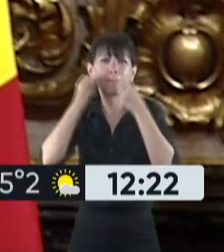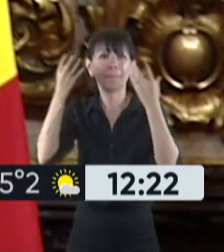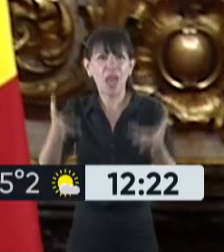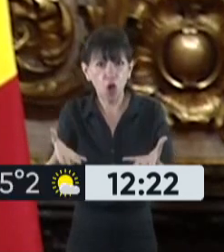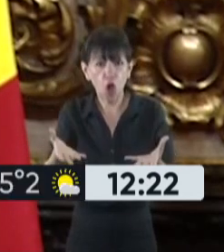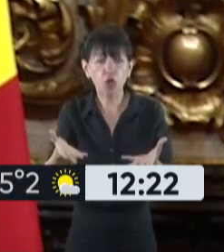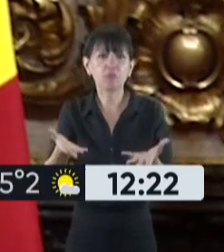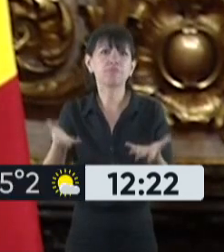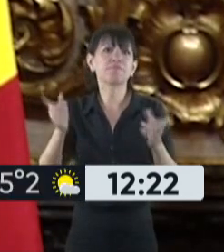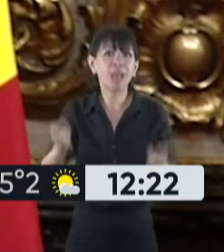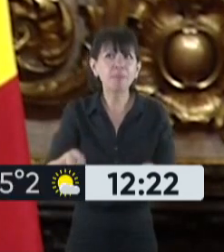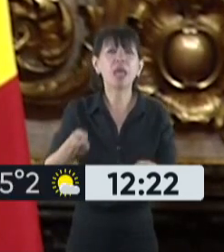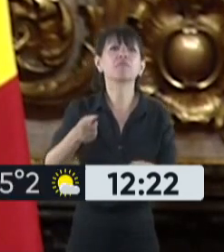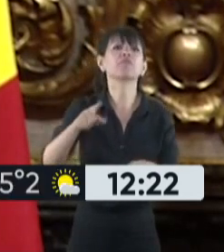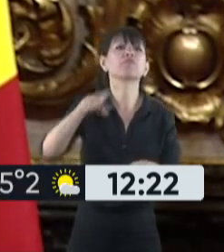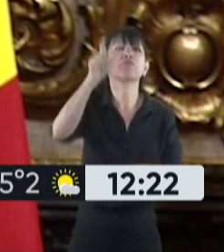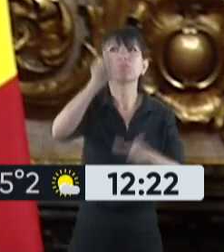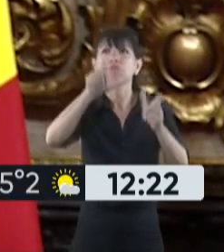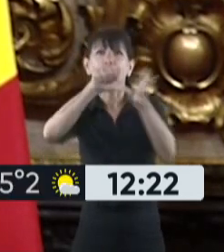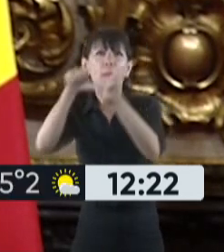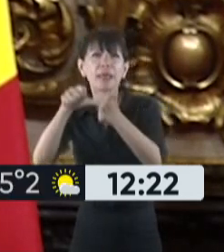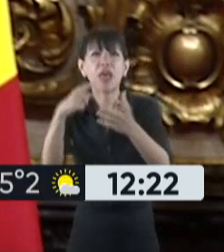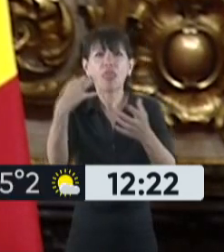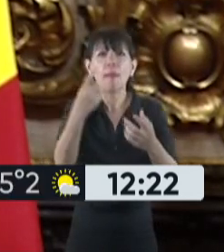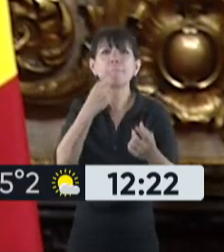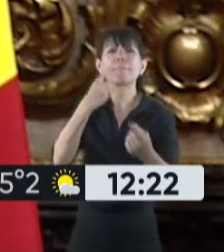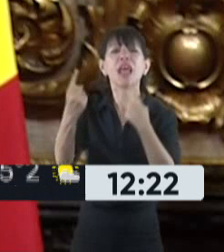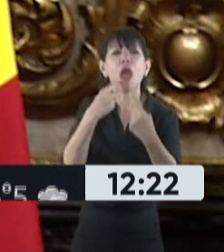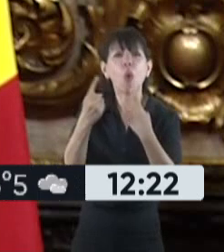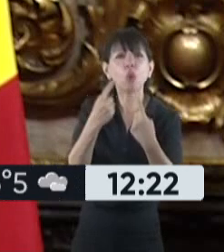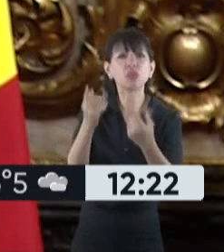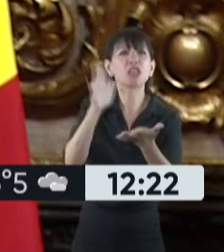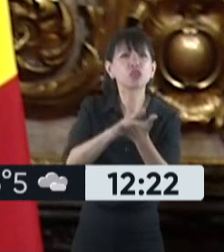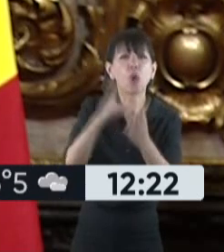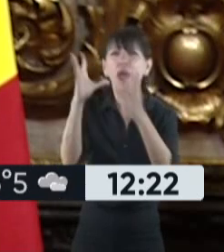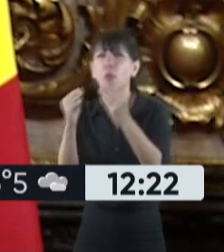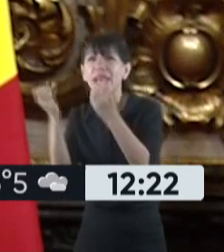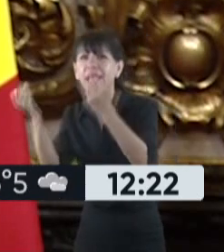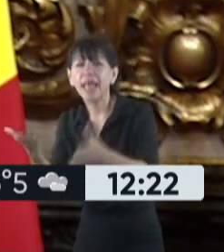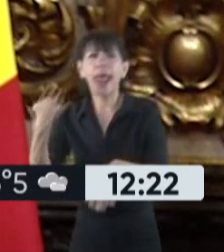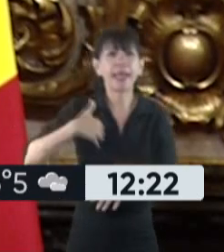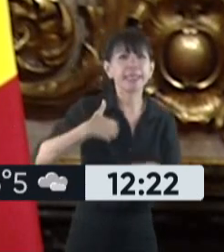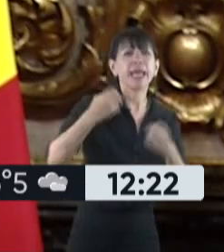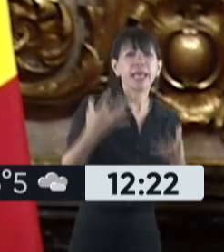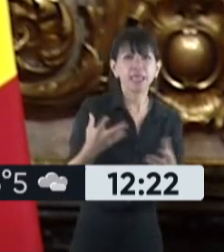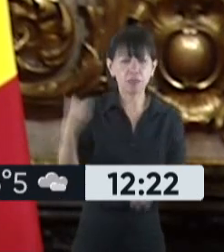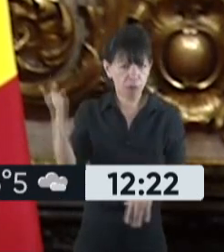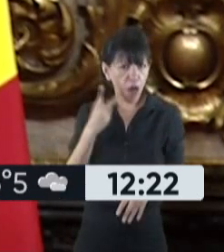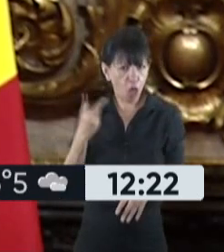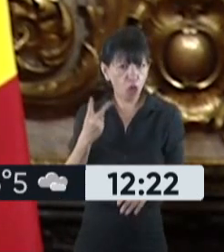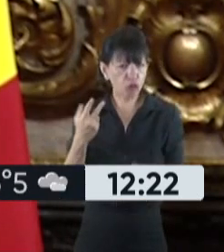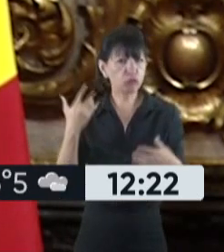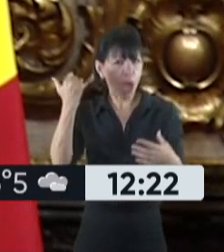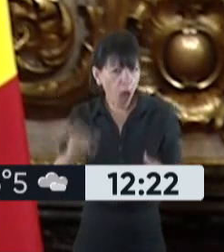pregunten más sobre nuestros países, sobre las oportunidades económicas, y para Rumanía las oportunidades son enormes. Y que